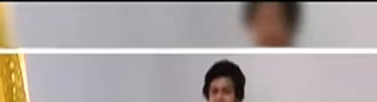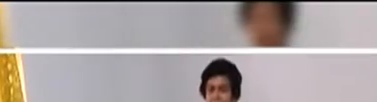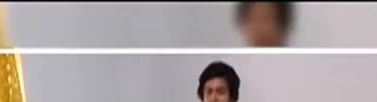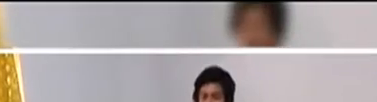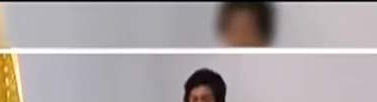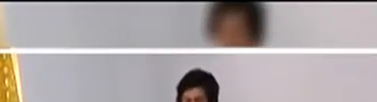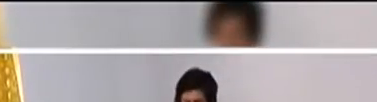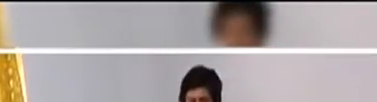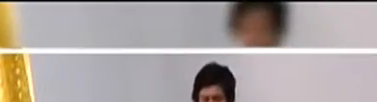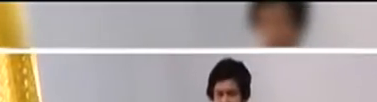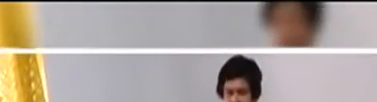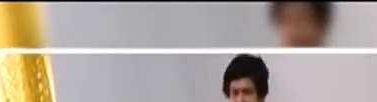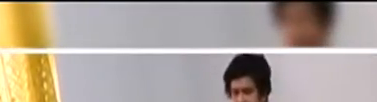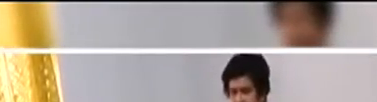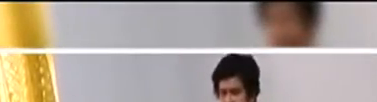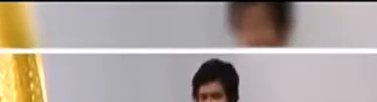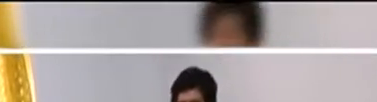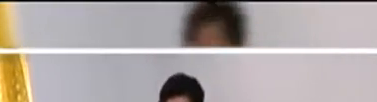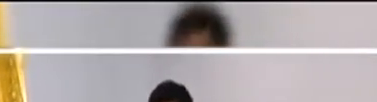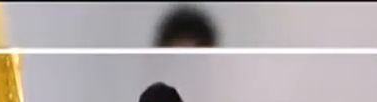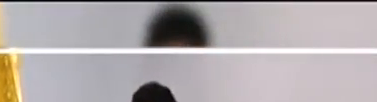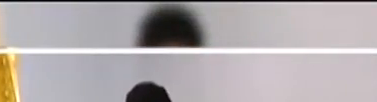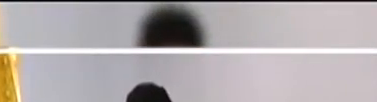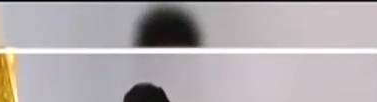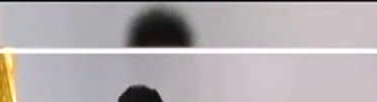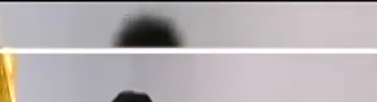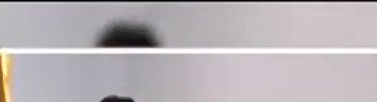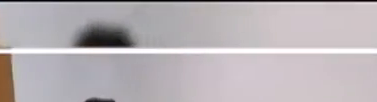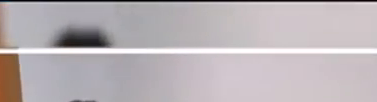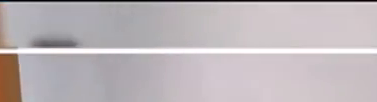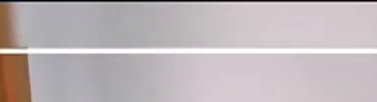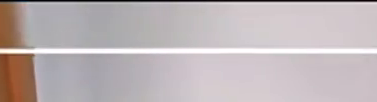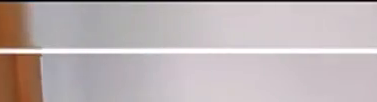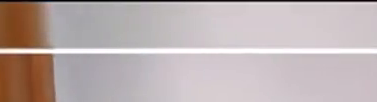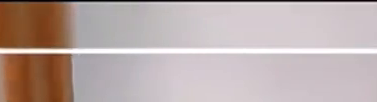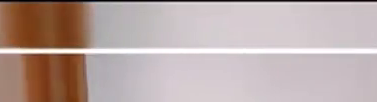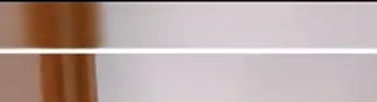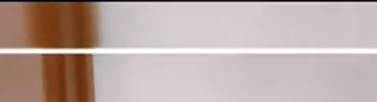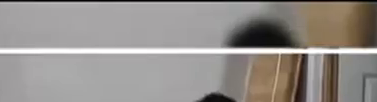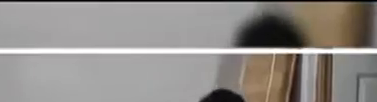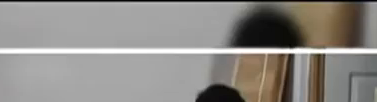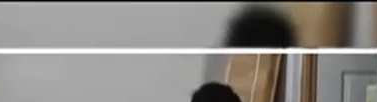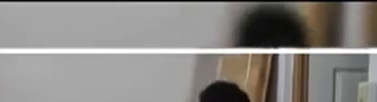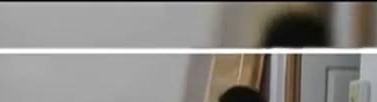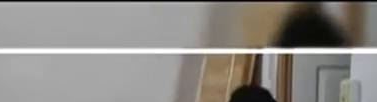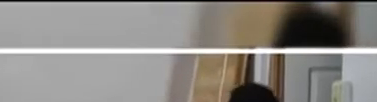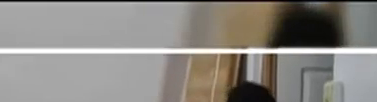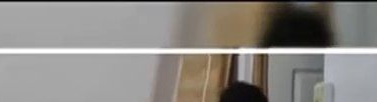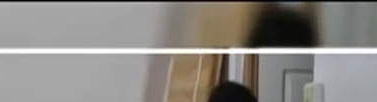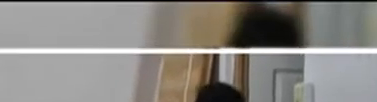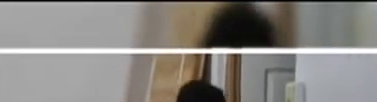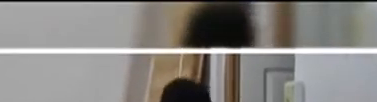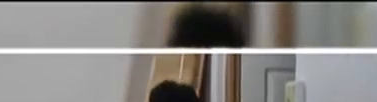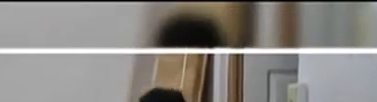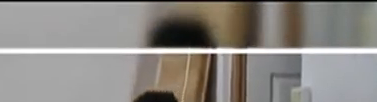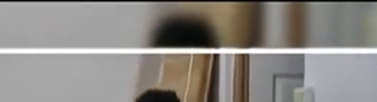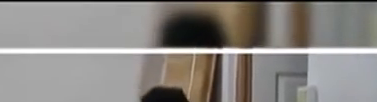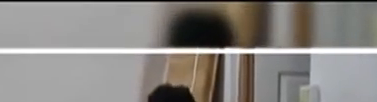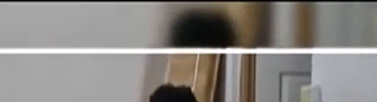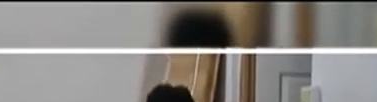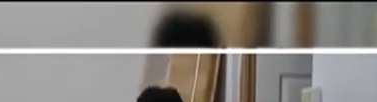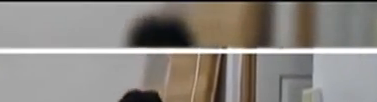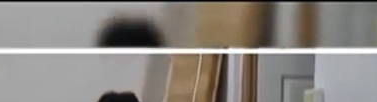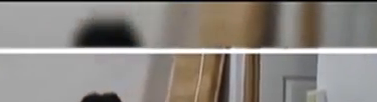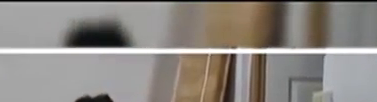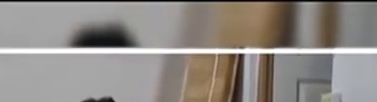puede haber alteraciones sensitivas a donde el paciente tiene hormigueo en diversas partes del cuerpo o alteraciones